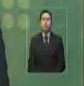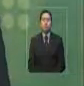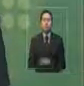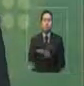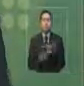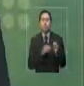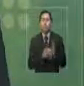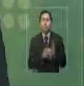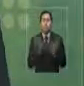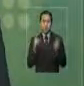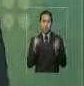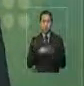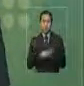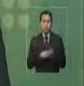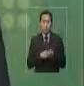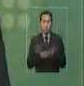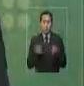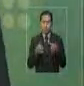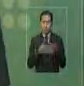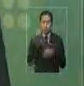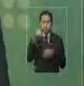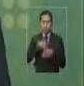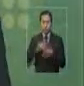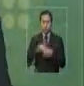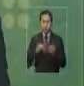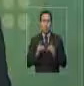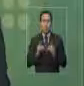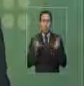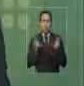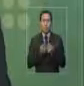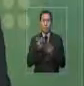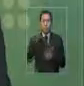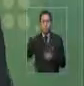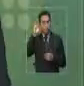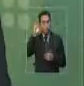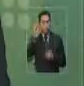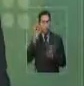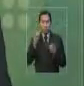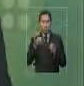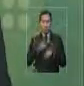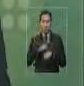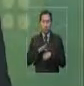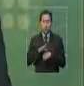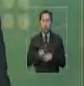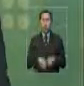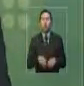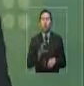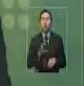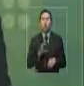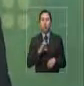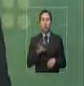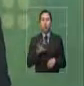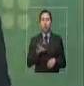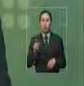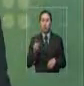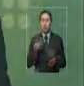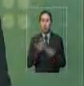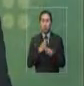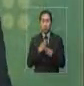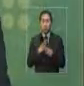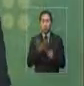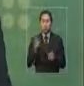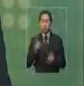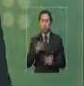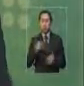Y con relación a este tema, el Tribunal Electoral Departamental de Tarija emitió hasta ahora 450 anulaciones y renuncias